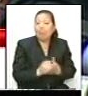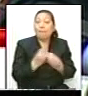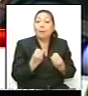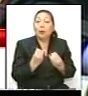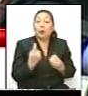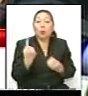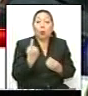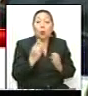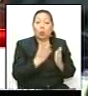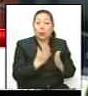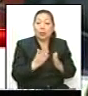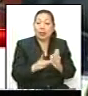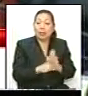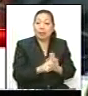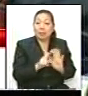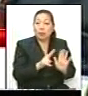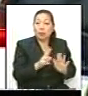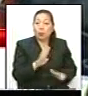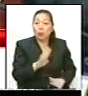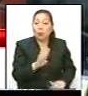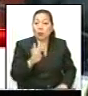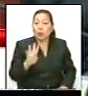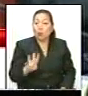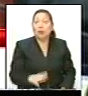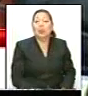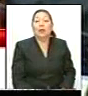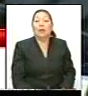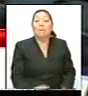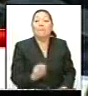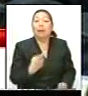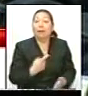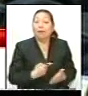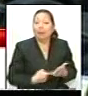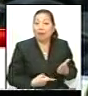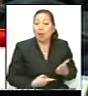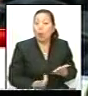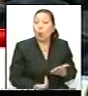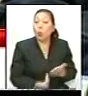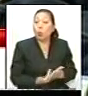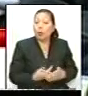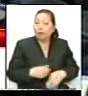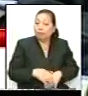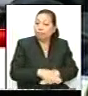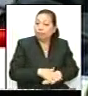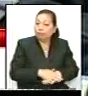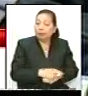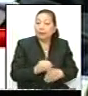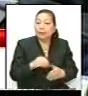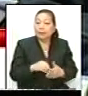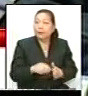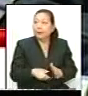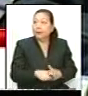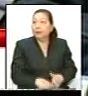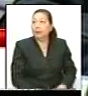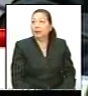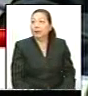texto único ordenado de la Ley 2744 a fin de iniciar nuevo procedimiento administrativo